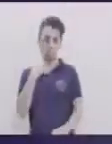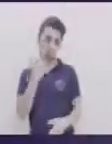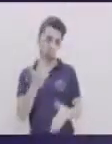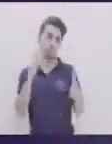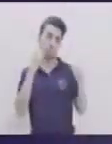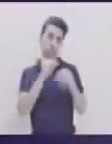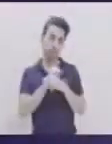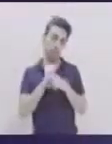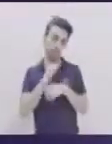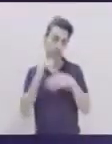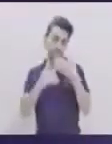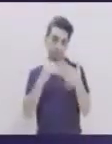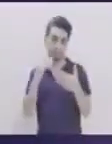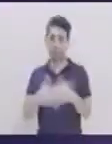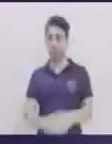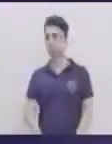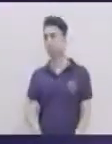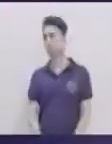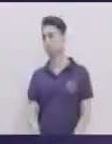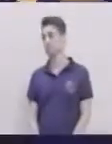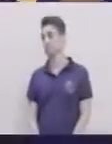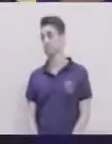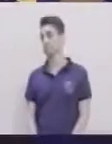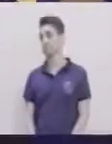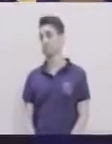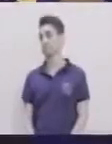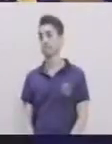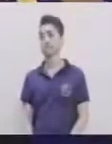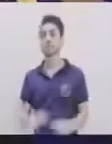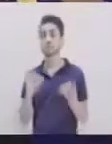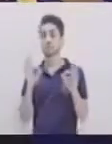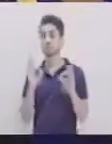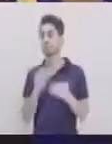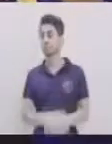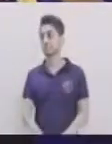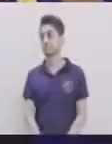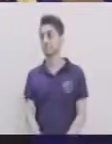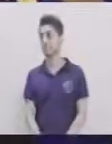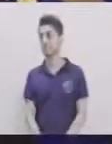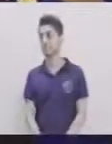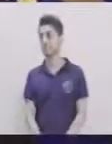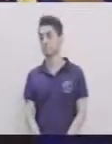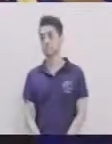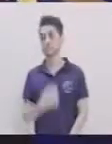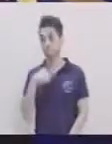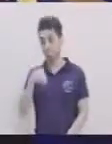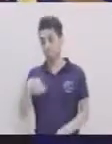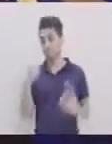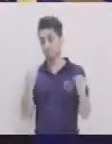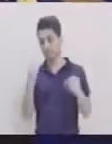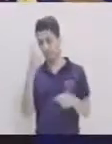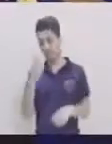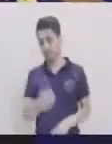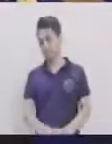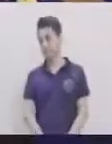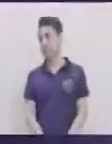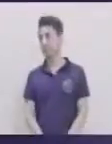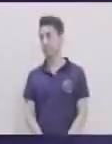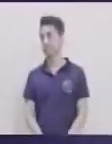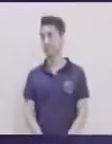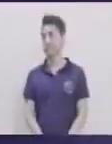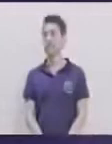repetir después de mí. Chiriri. Ral, ral. Muy bien. Lo vamos a hacer nuevamente.